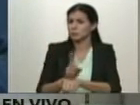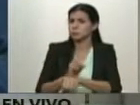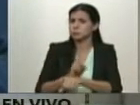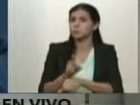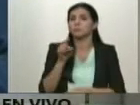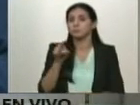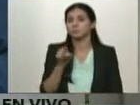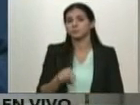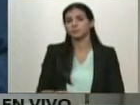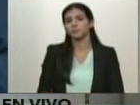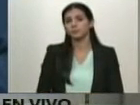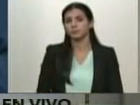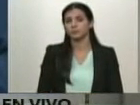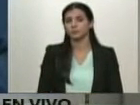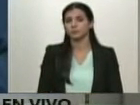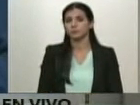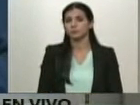económico,